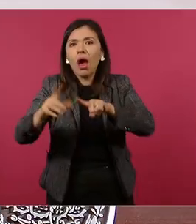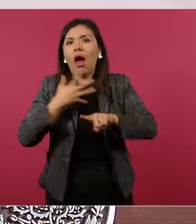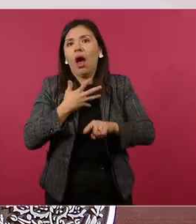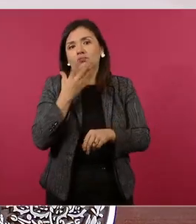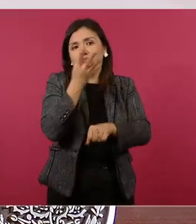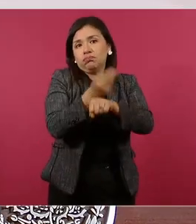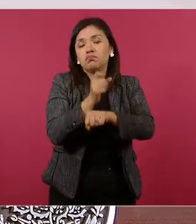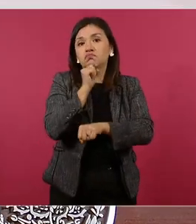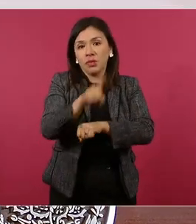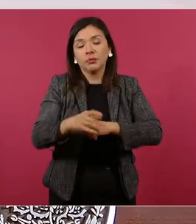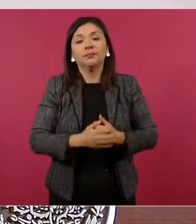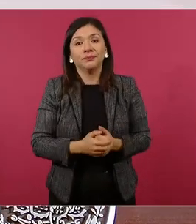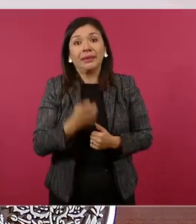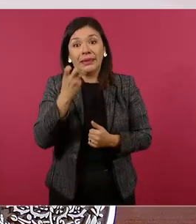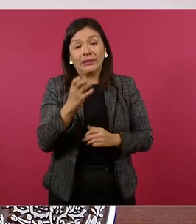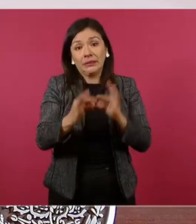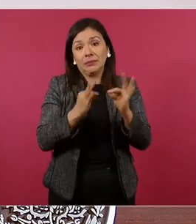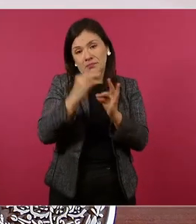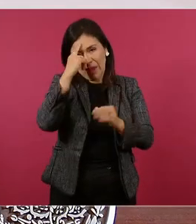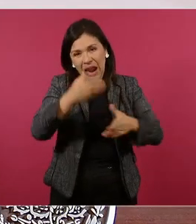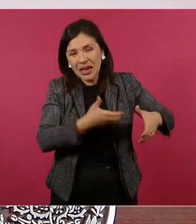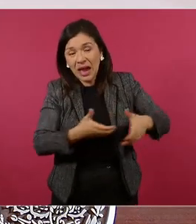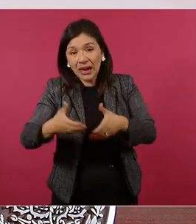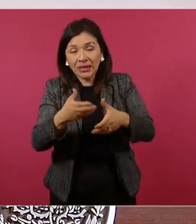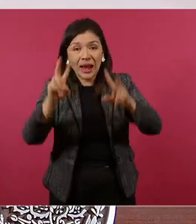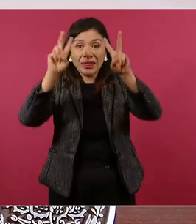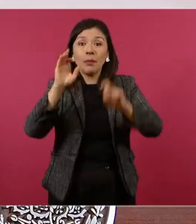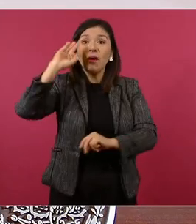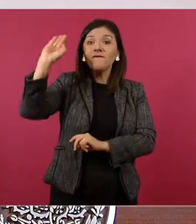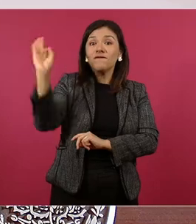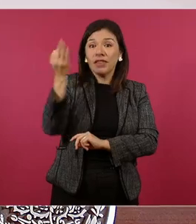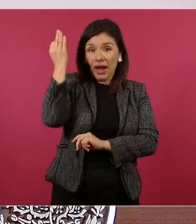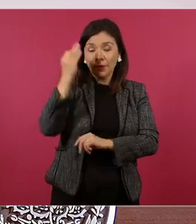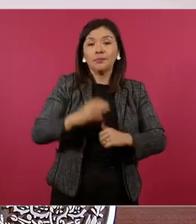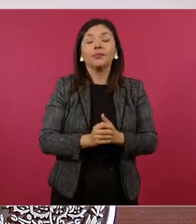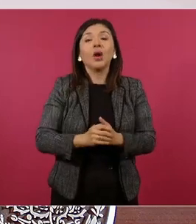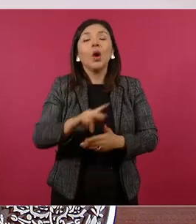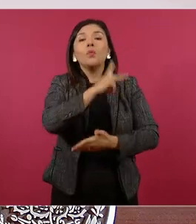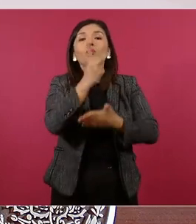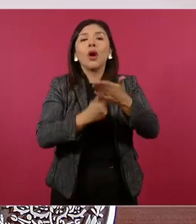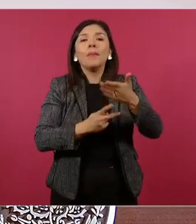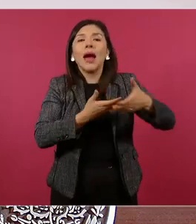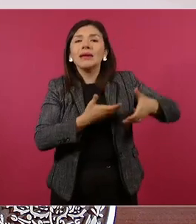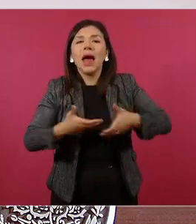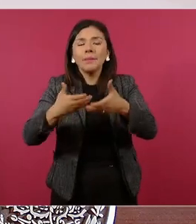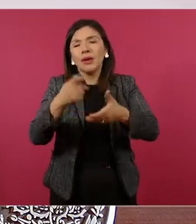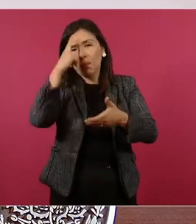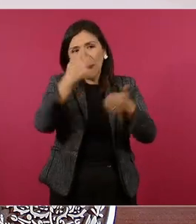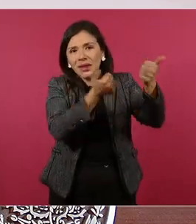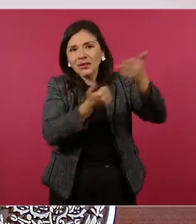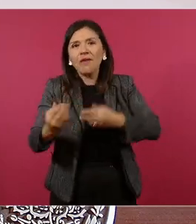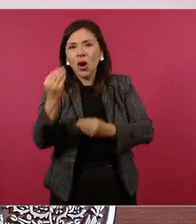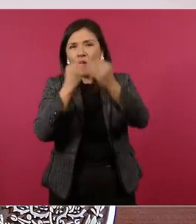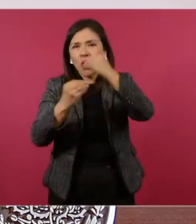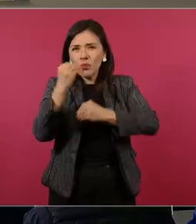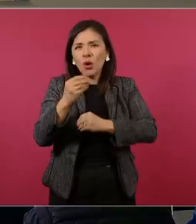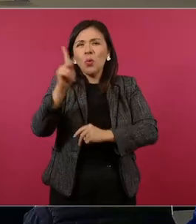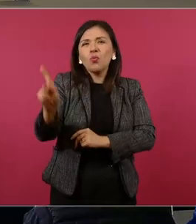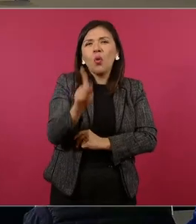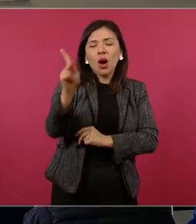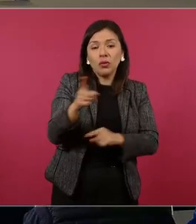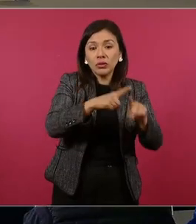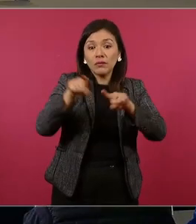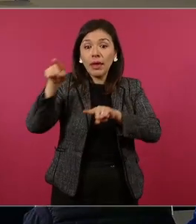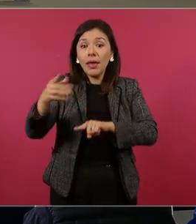Eso es en cuanto a las carreteras federales el programa de caminos Rurales y alimentadoras ahí tenemos